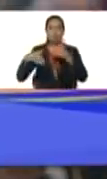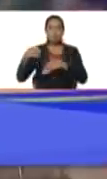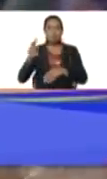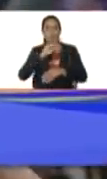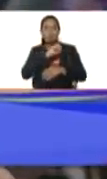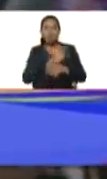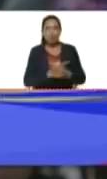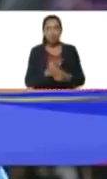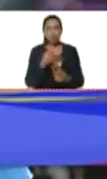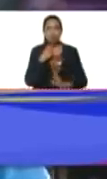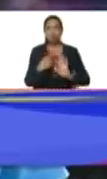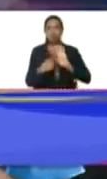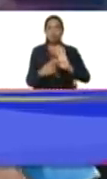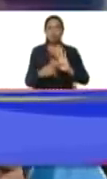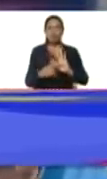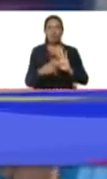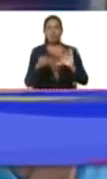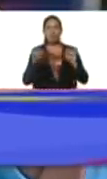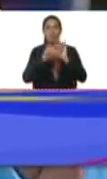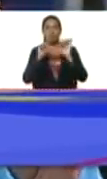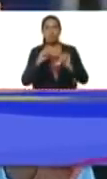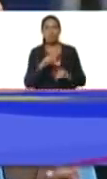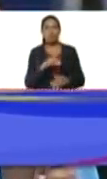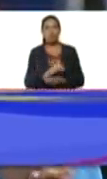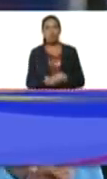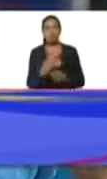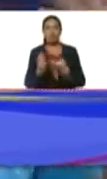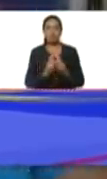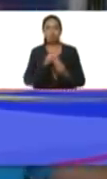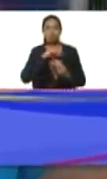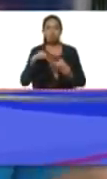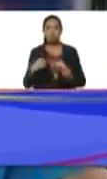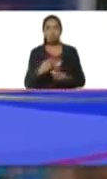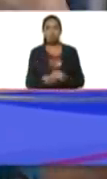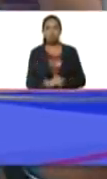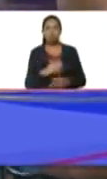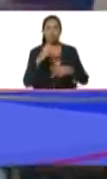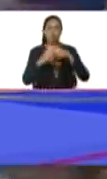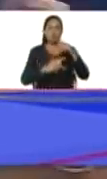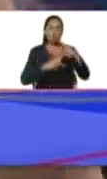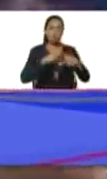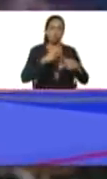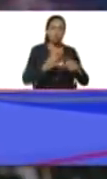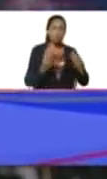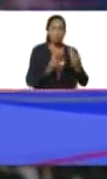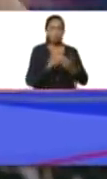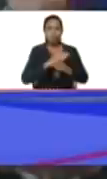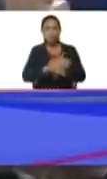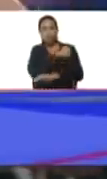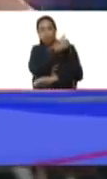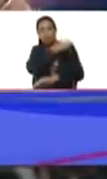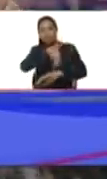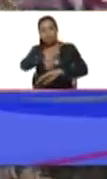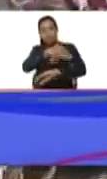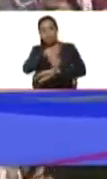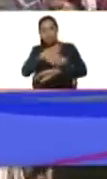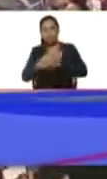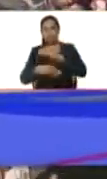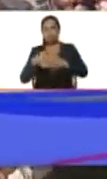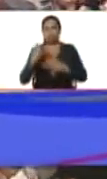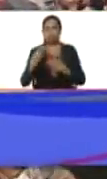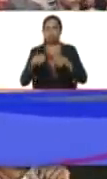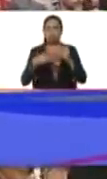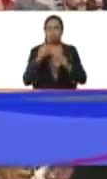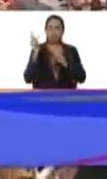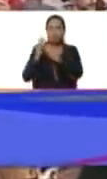porque manifestaron estar ahí al pie del cañón con nosotros. Y estamos en ese proceso con los jefes de calle, jefes de comunidad, haciendo el casa